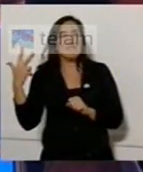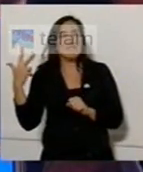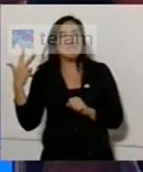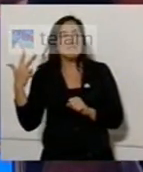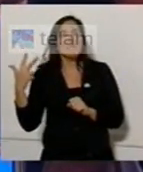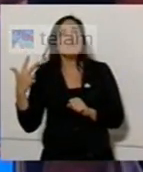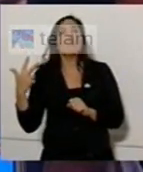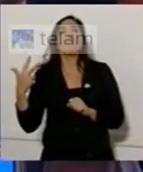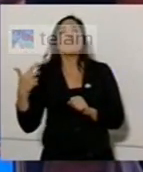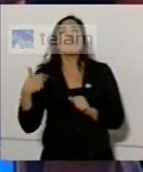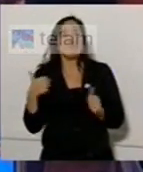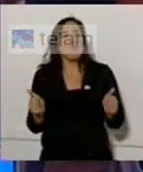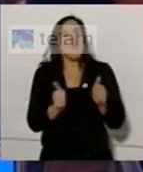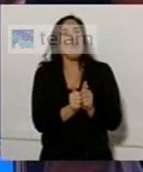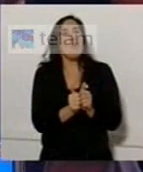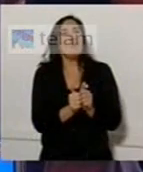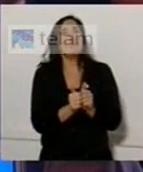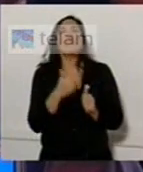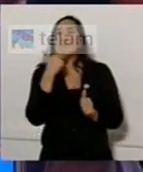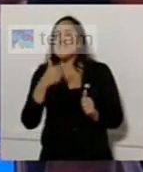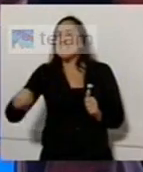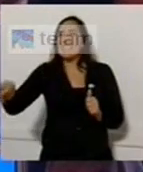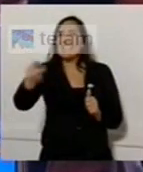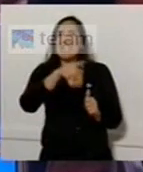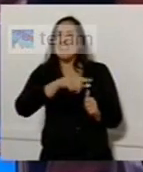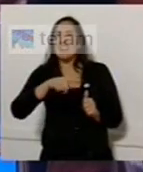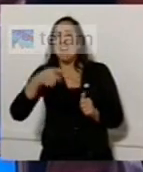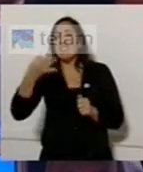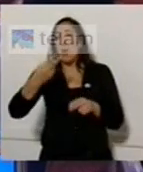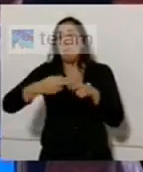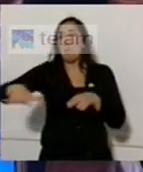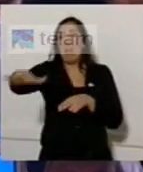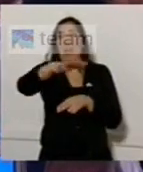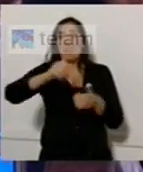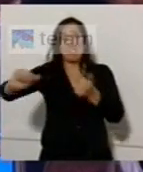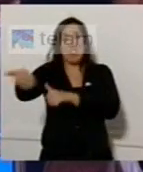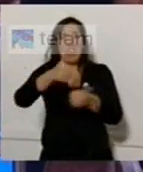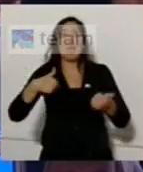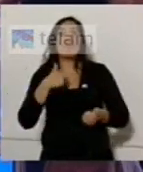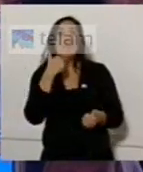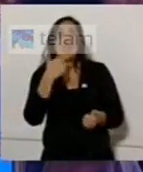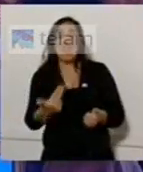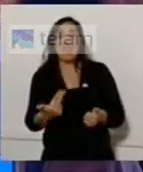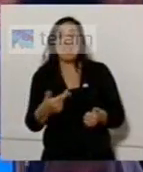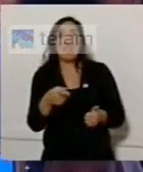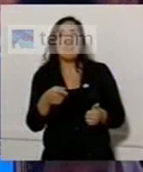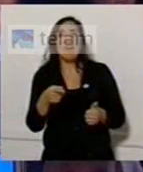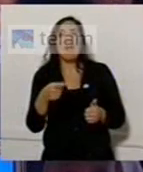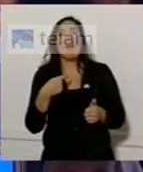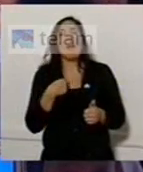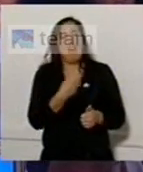cuando junto con Florencia, que sé que anda por ahí en medio de la plaza, lo